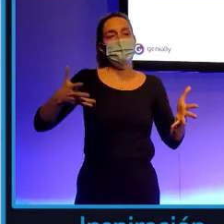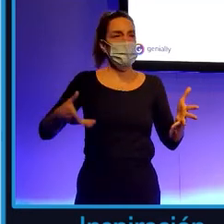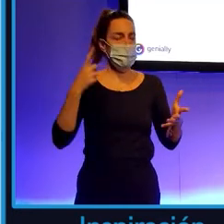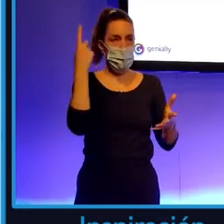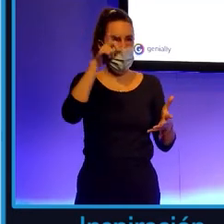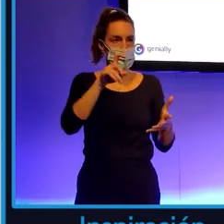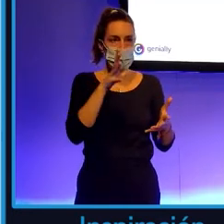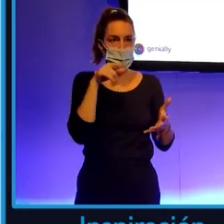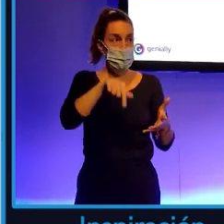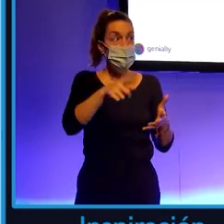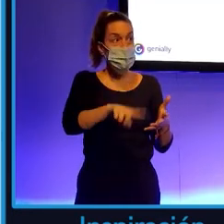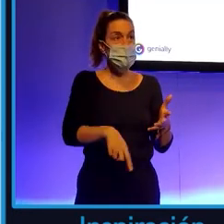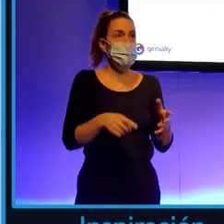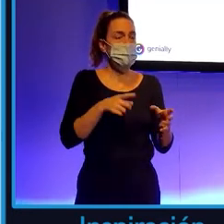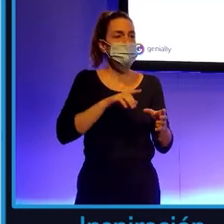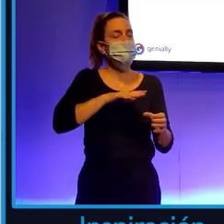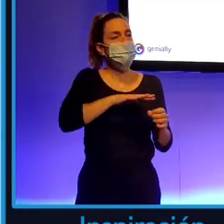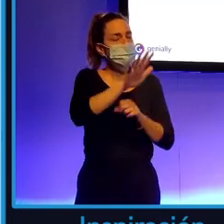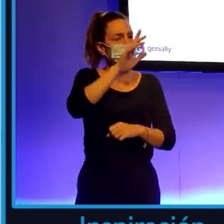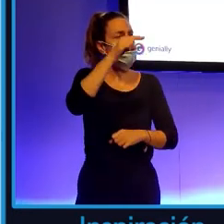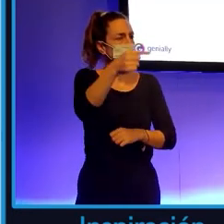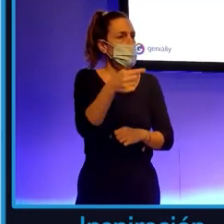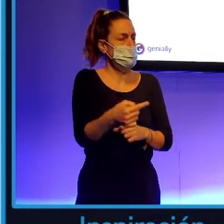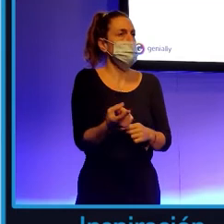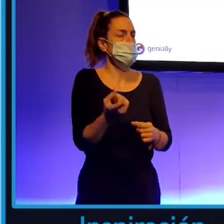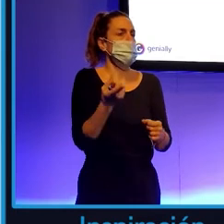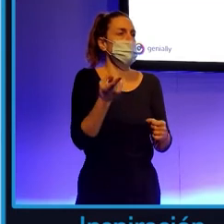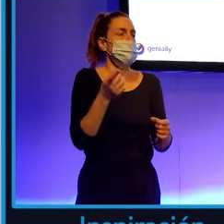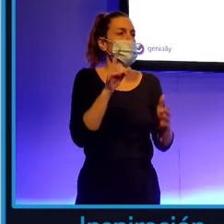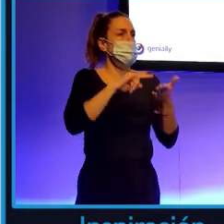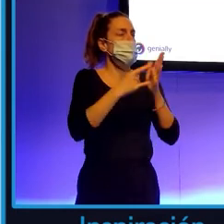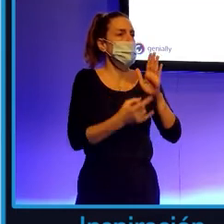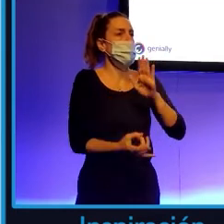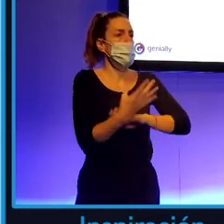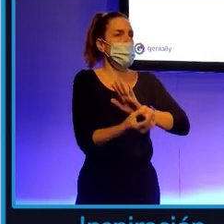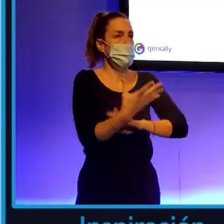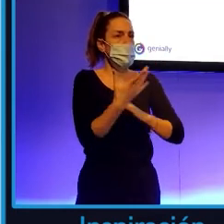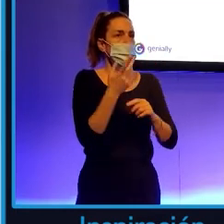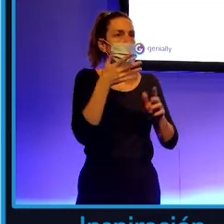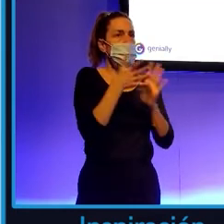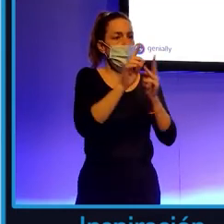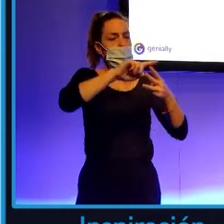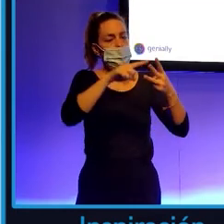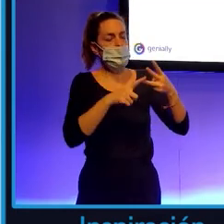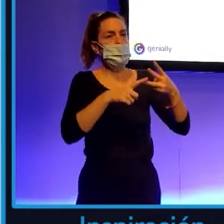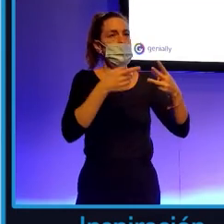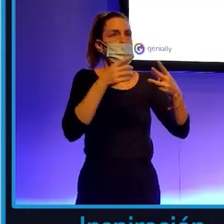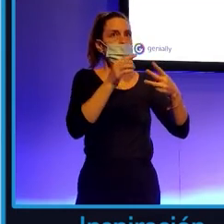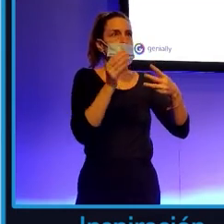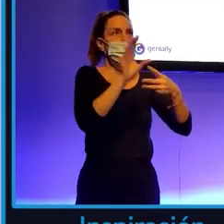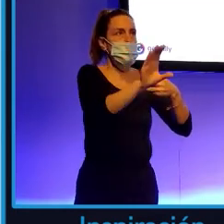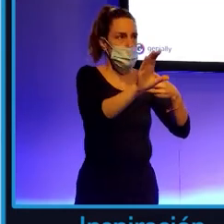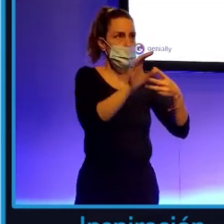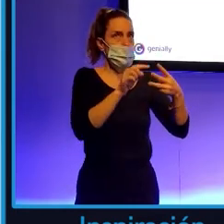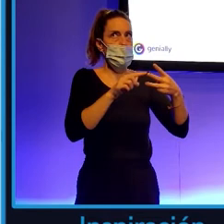productivo de como consideramos esos tres elementos de producción no decir haces inversiones y